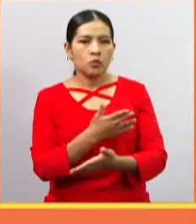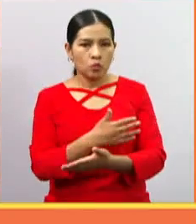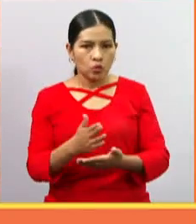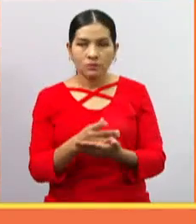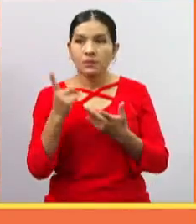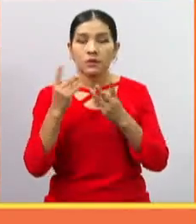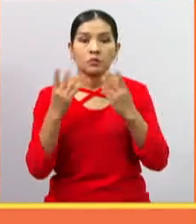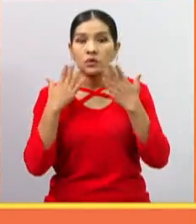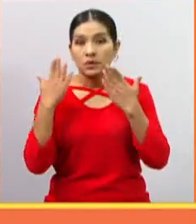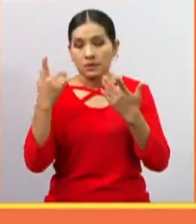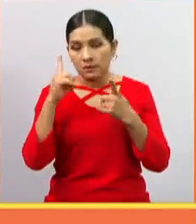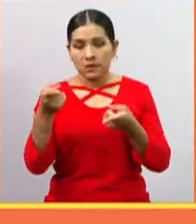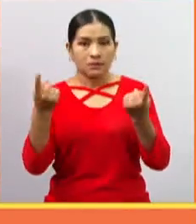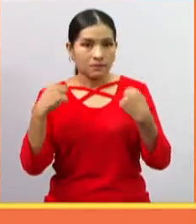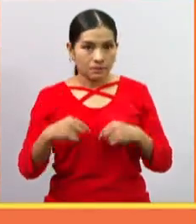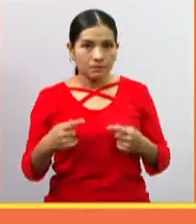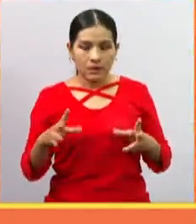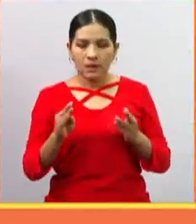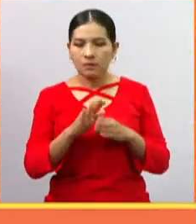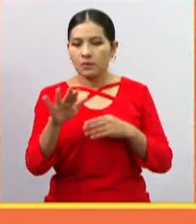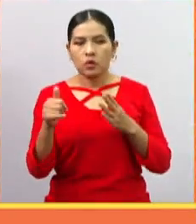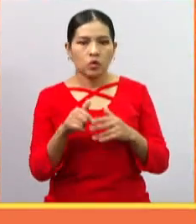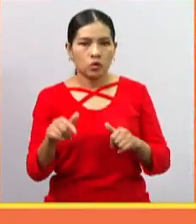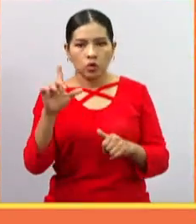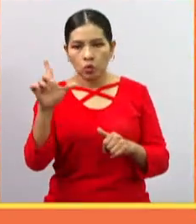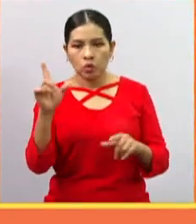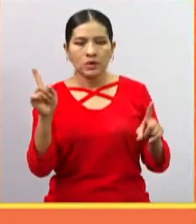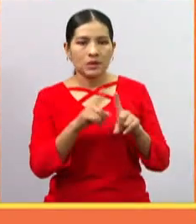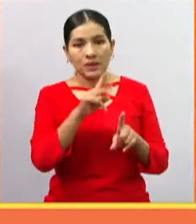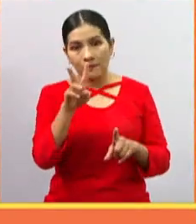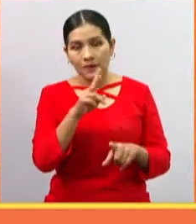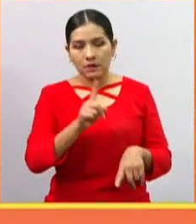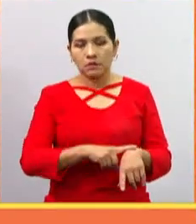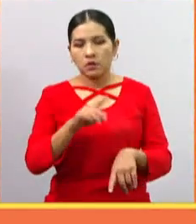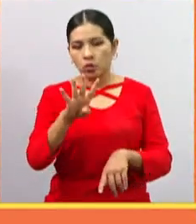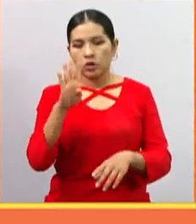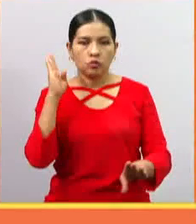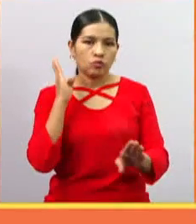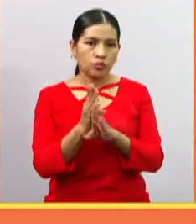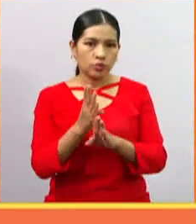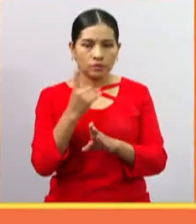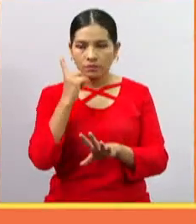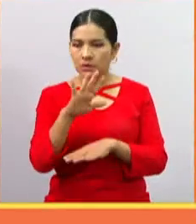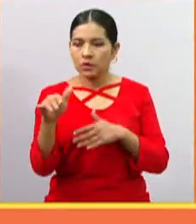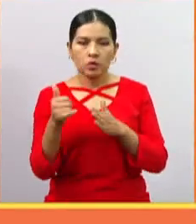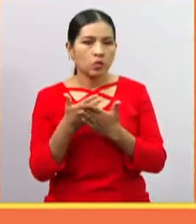gracias por haber estado aquí. Ya sabes que es un espacio que está de lunes a viernes a las 4 en punto para lo que